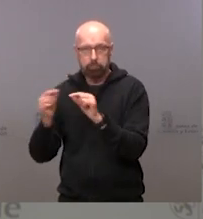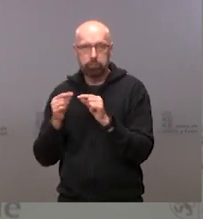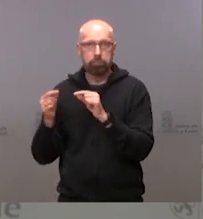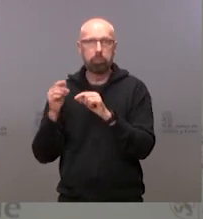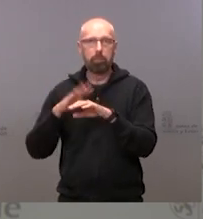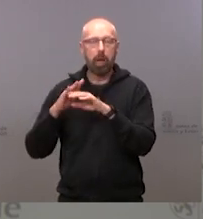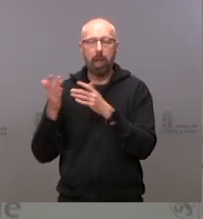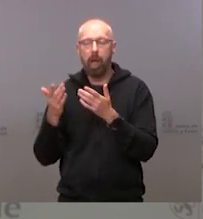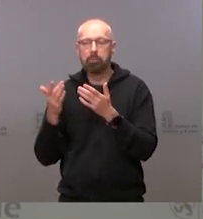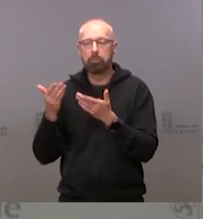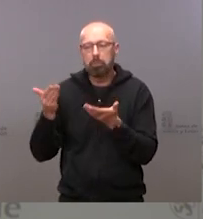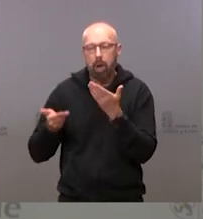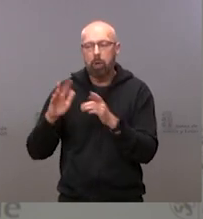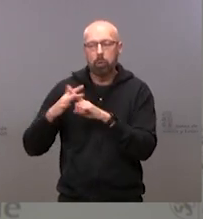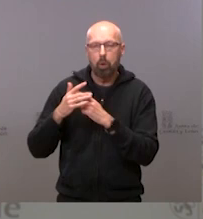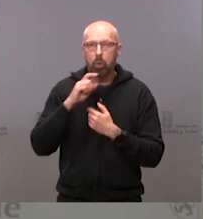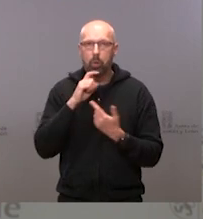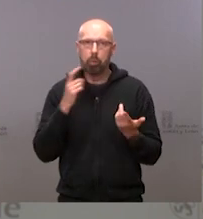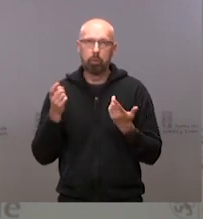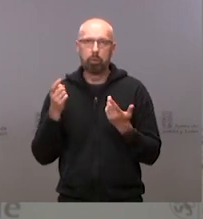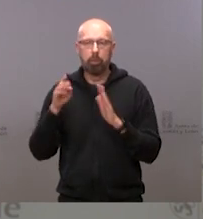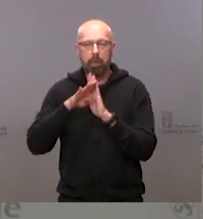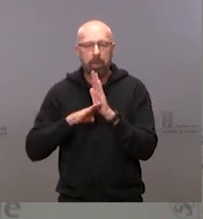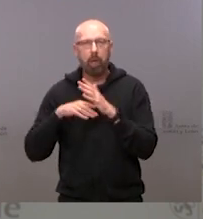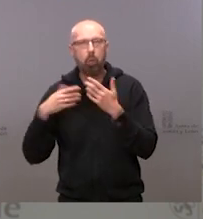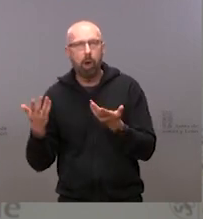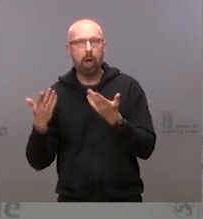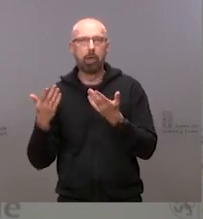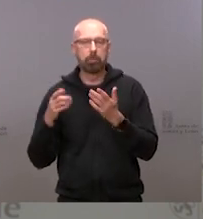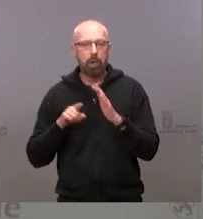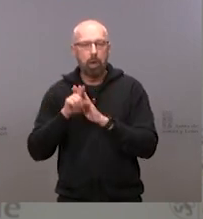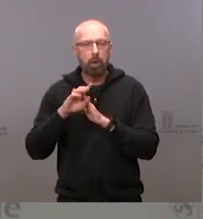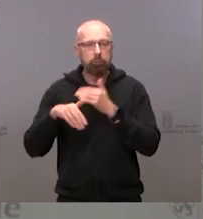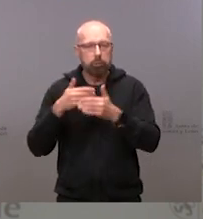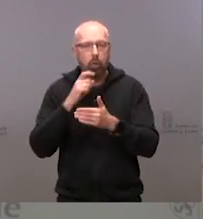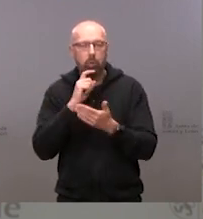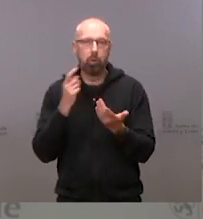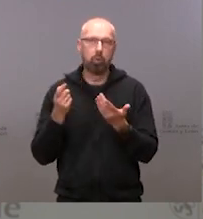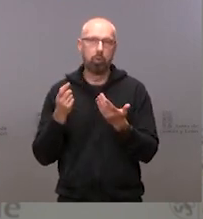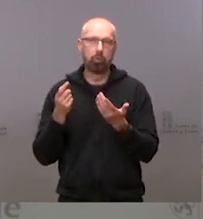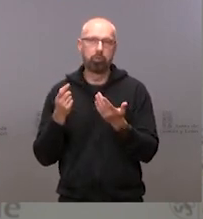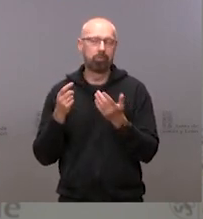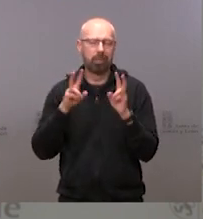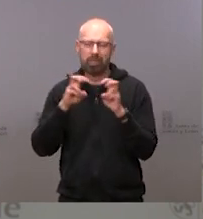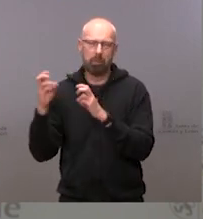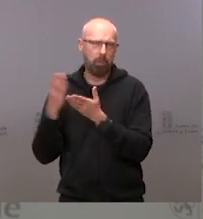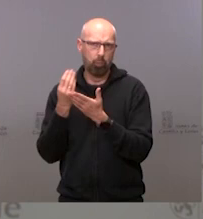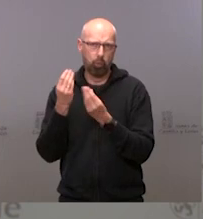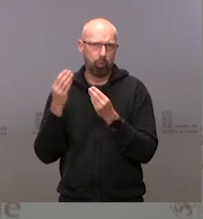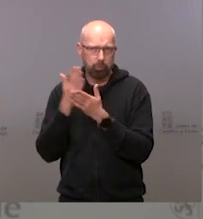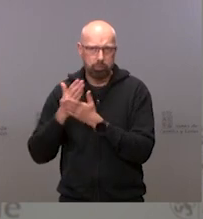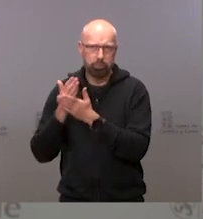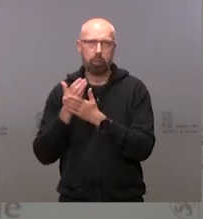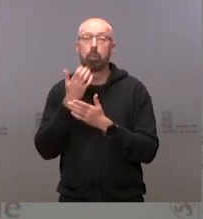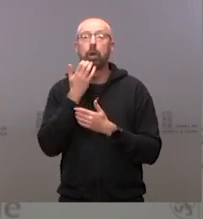bueno valorar la situación las medidas y la evolución sobre esto pues hay muchas cuestiones hay